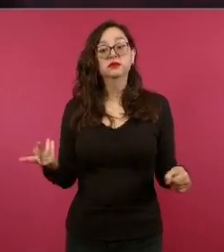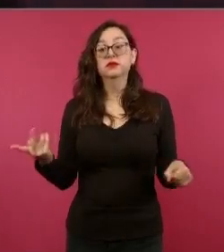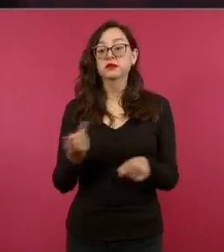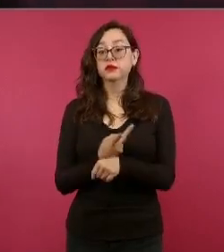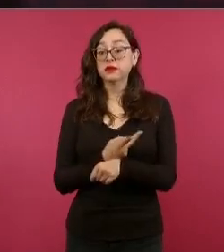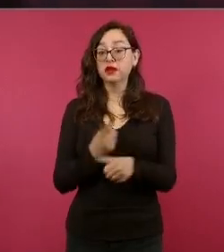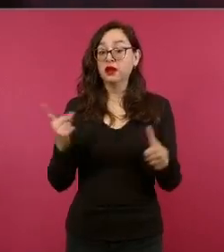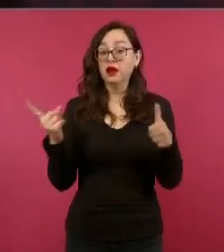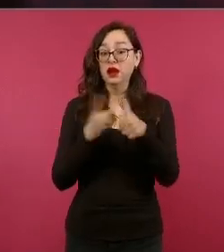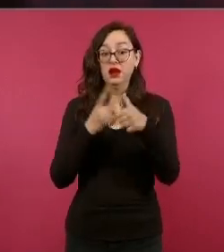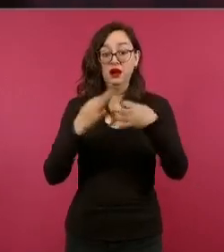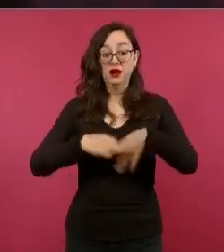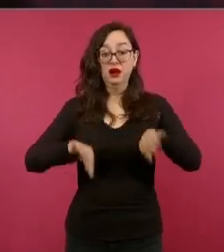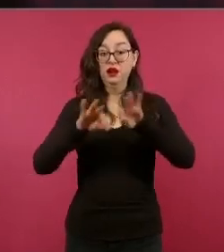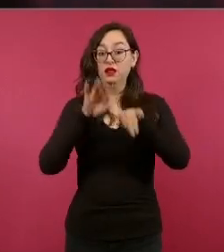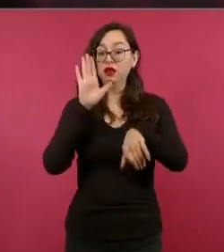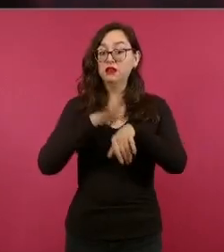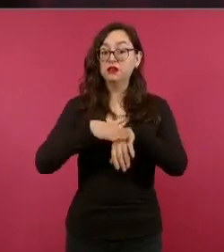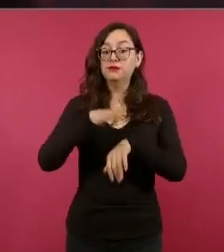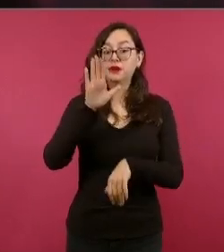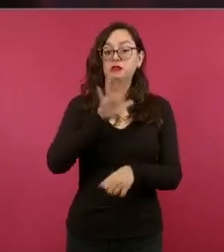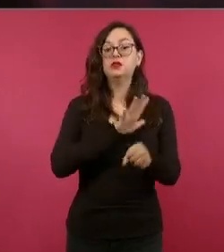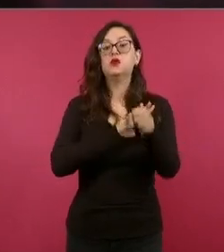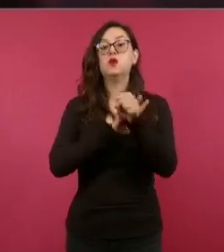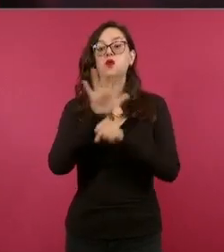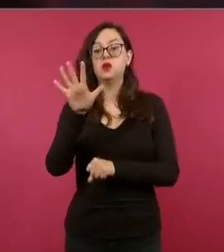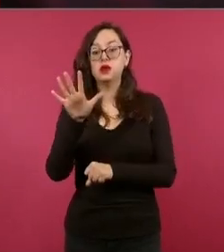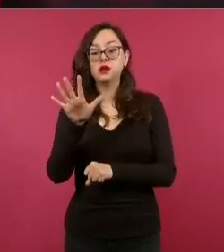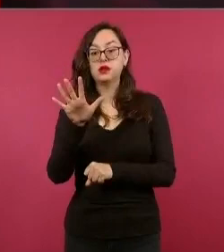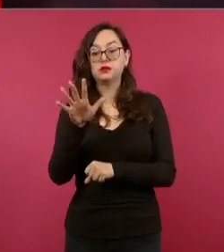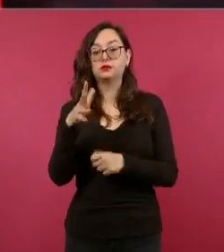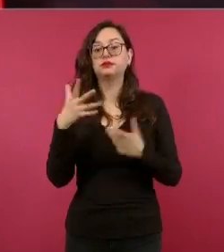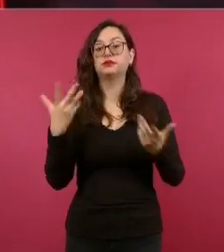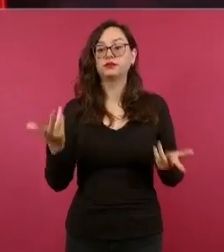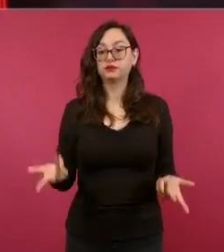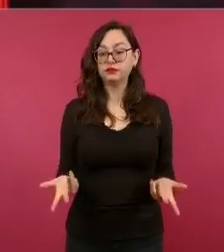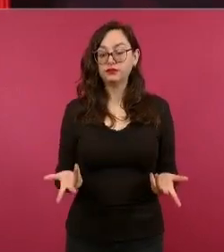control de precio, que no es por decreto,